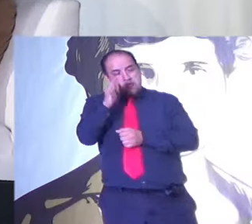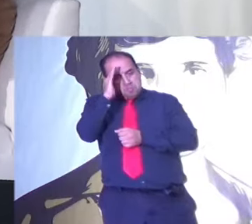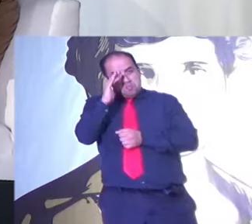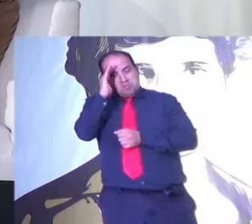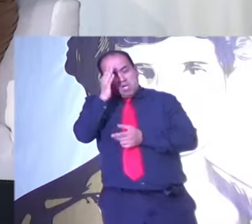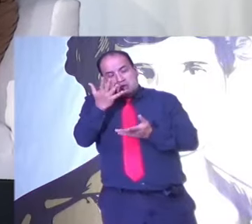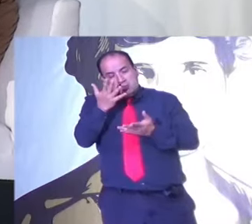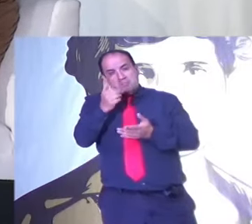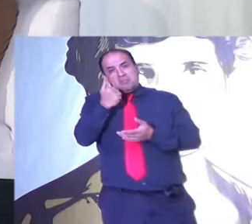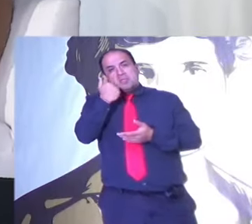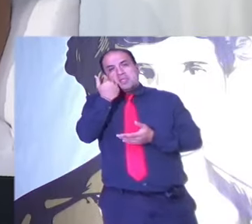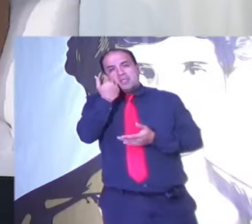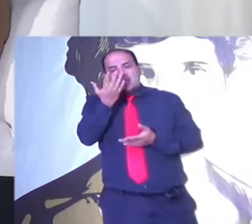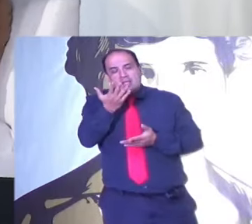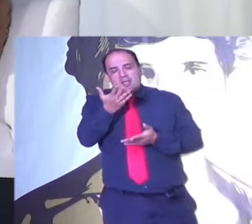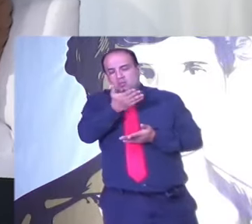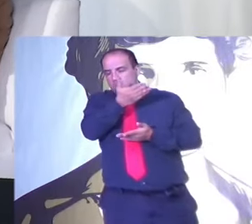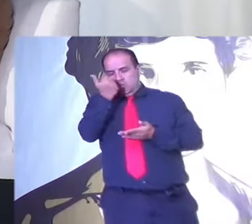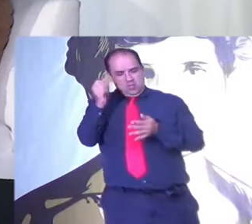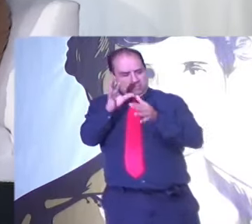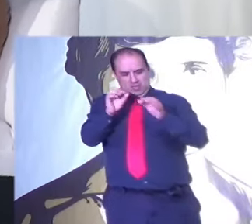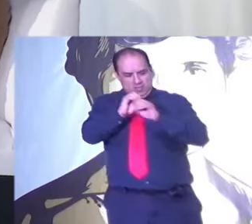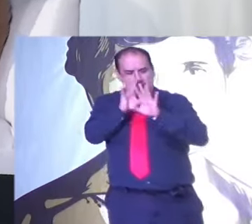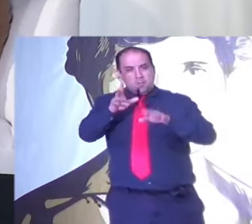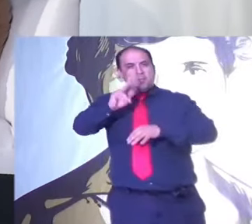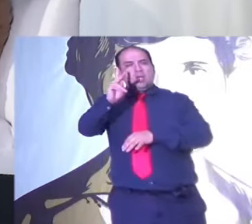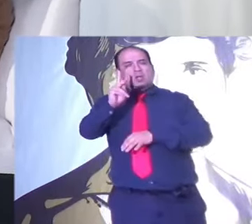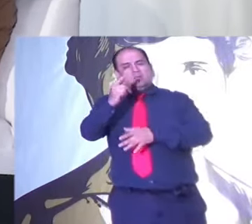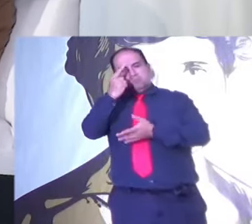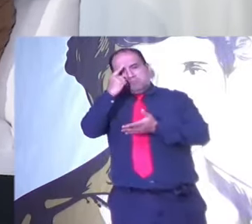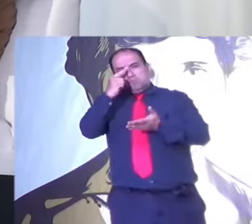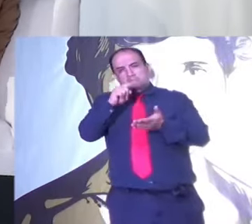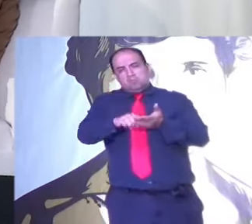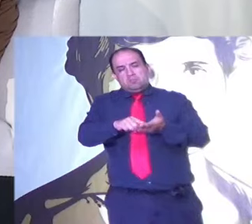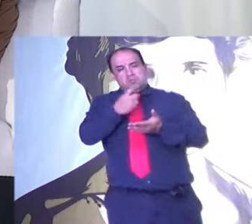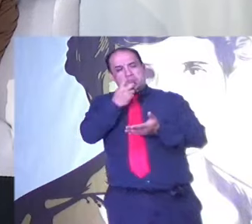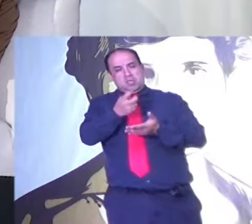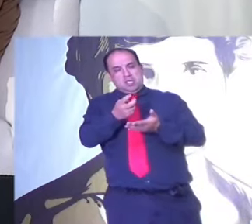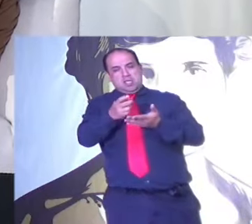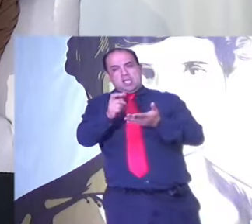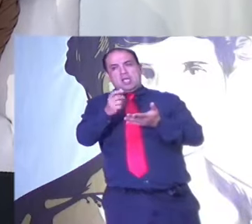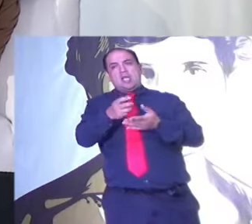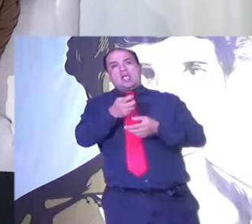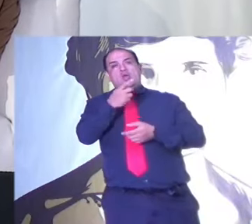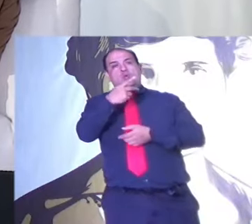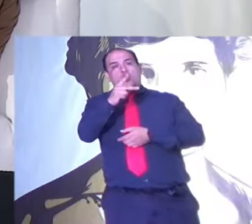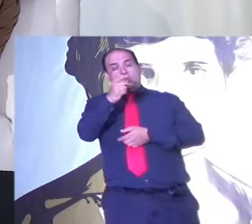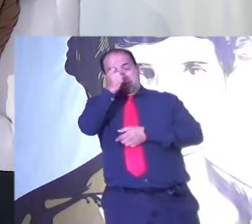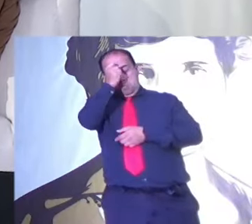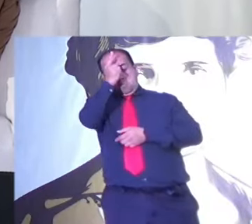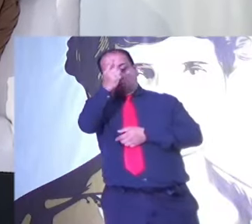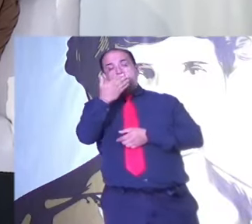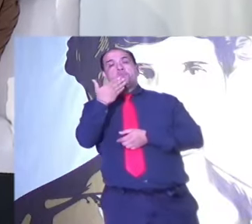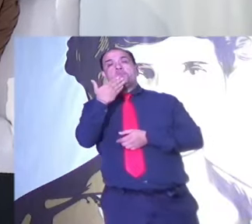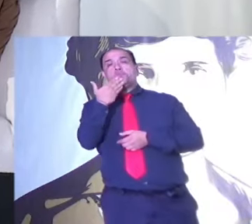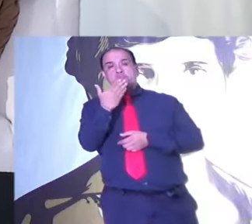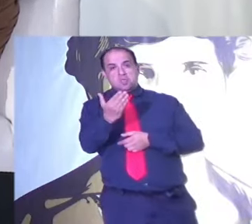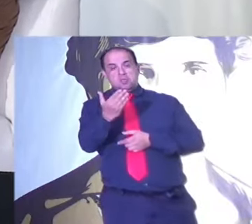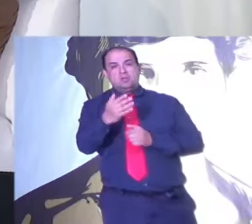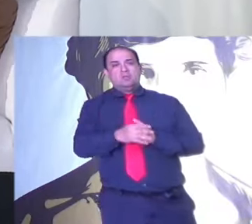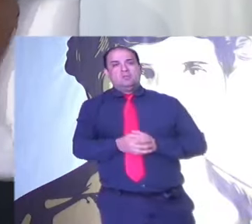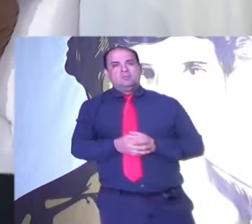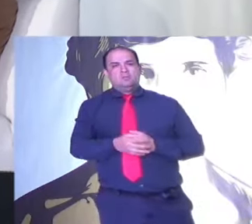no sé cómo definirlo, pero me parece de veras muy original lo que estás haciendo con este libro, ¿no? Sí, yo